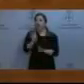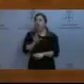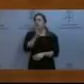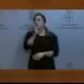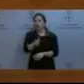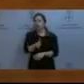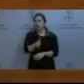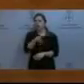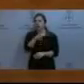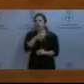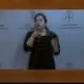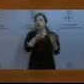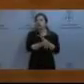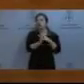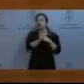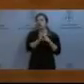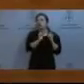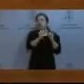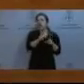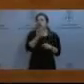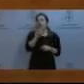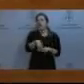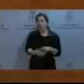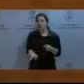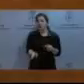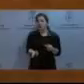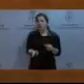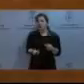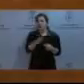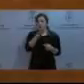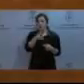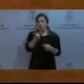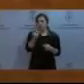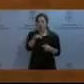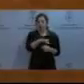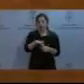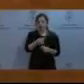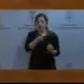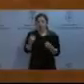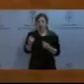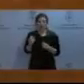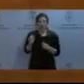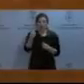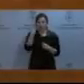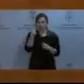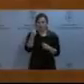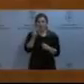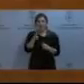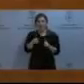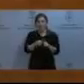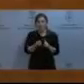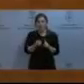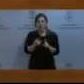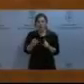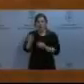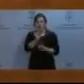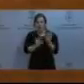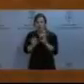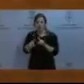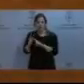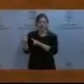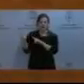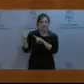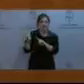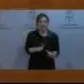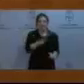quién beneficia esta falta de visión o este capricho? Una de las áreas sanitarias más necesitadas ve como la discriminación, cómo se la discrimina en